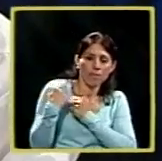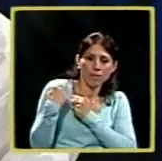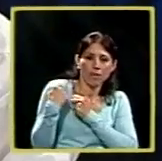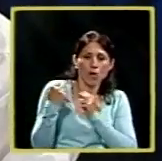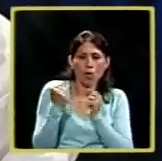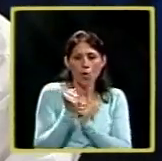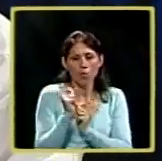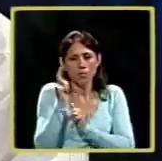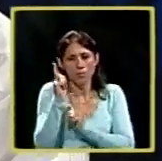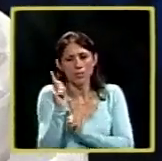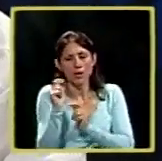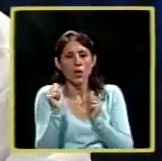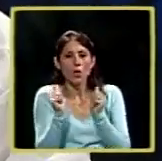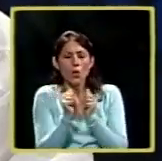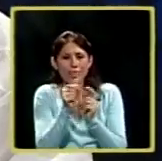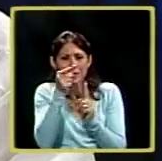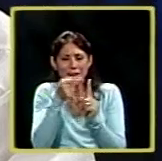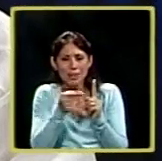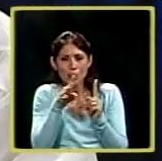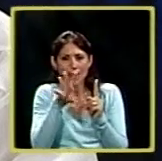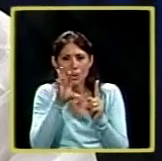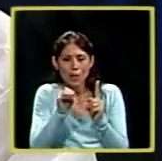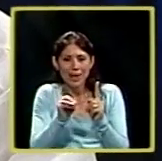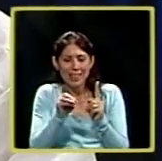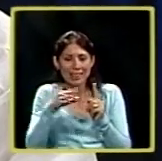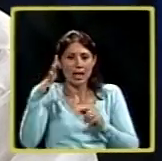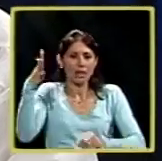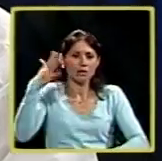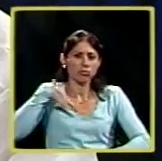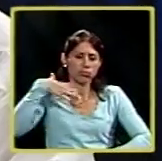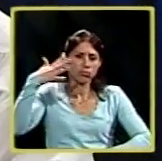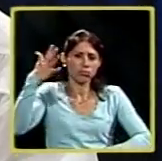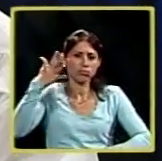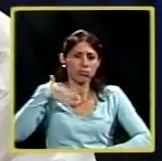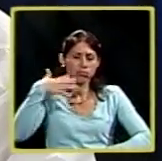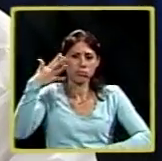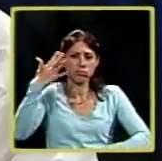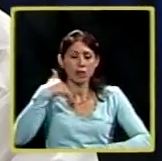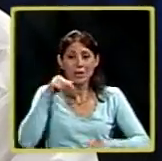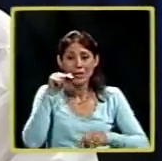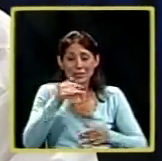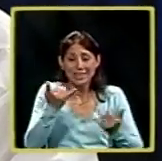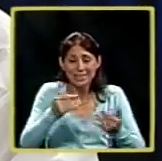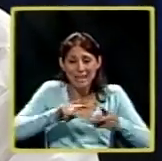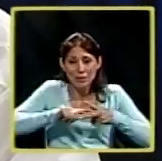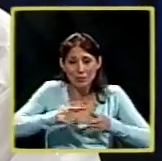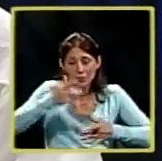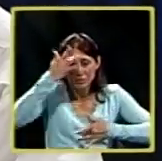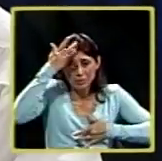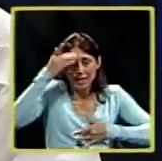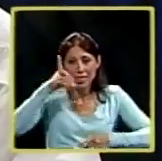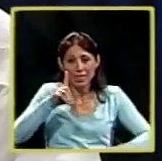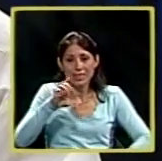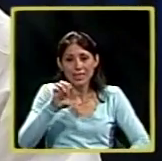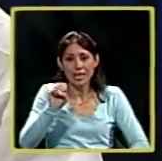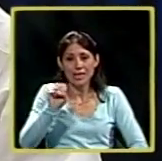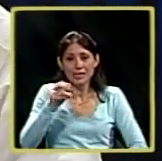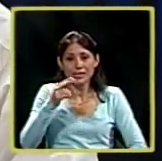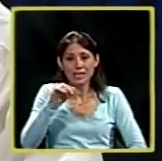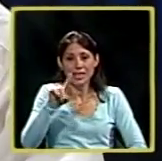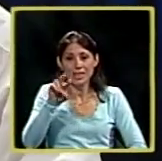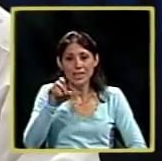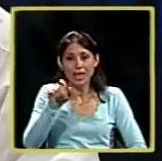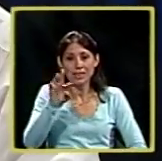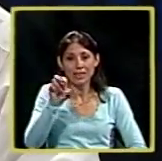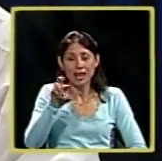temperatura de 40 grados, se iba deshidratando, empezaron a darle a tomar agua, algo mejoró, pero de